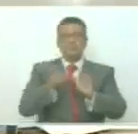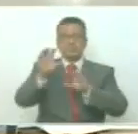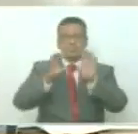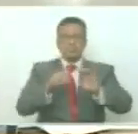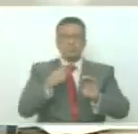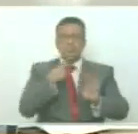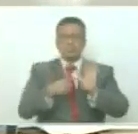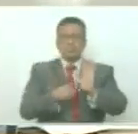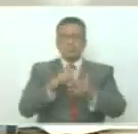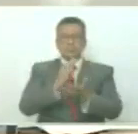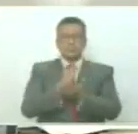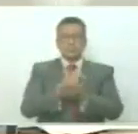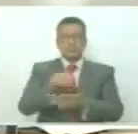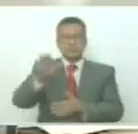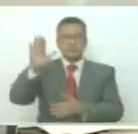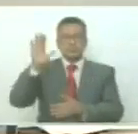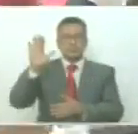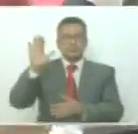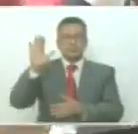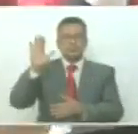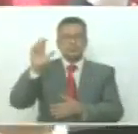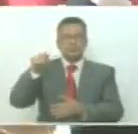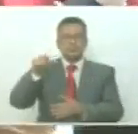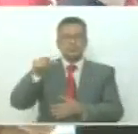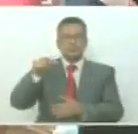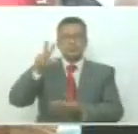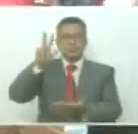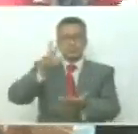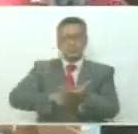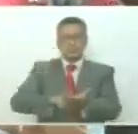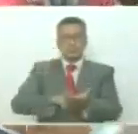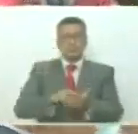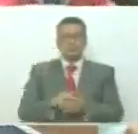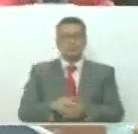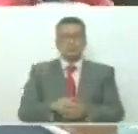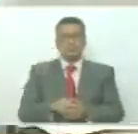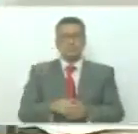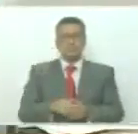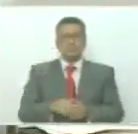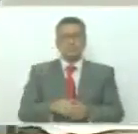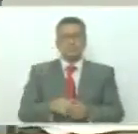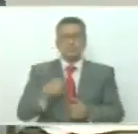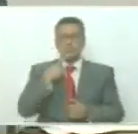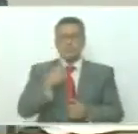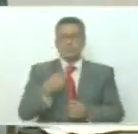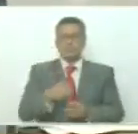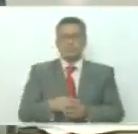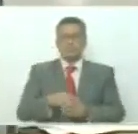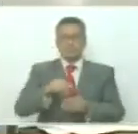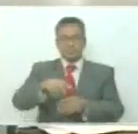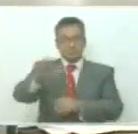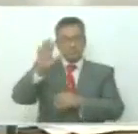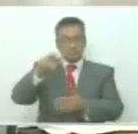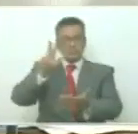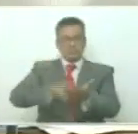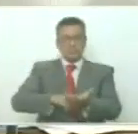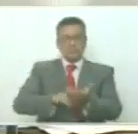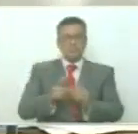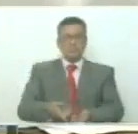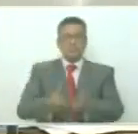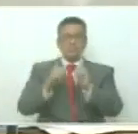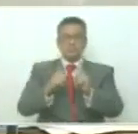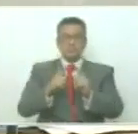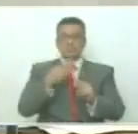a manifestarlo con la señal de costumbre. Queda aprobado. Se declara entonces aprobada la